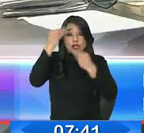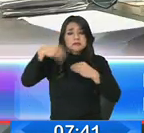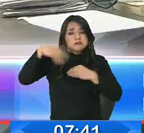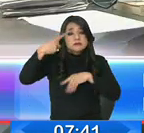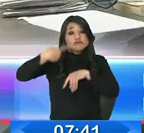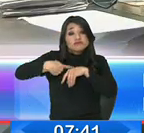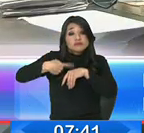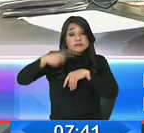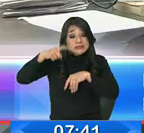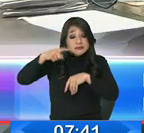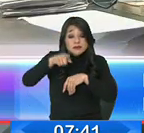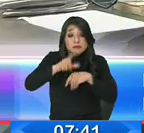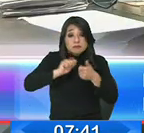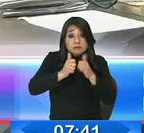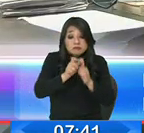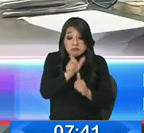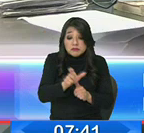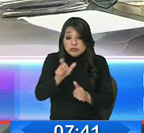específicos